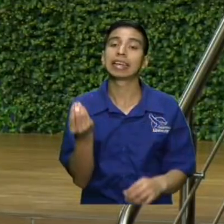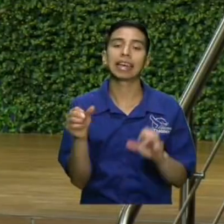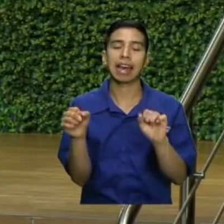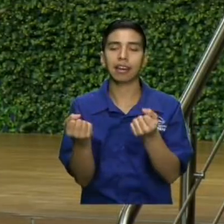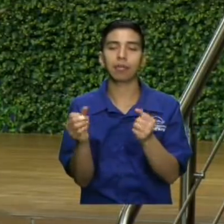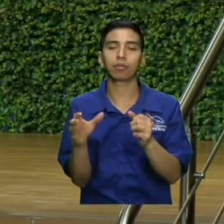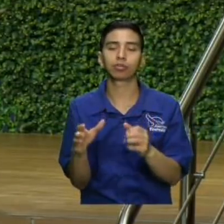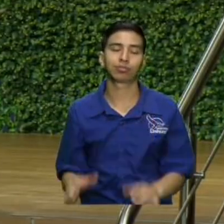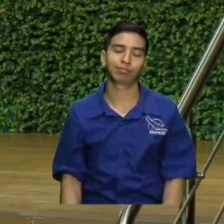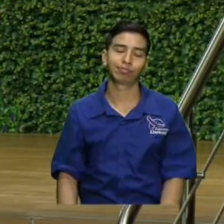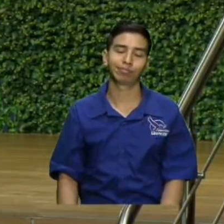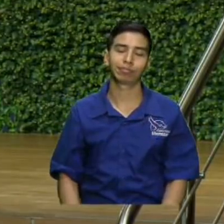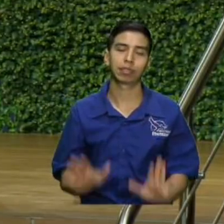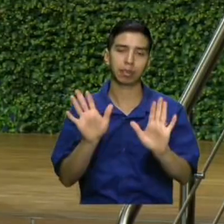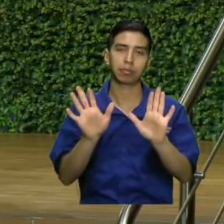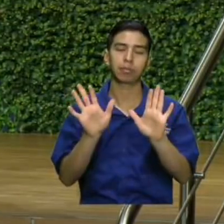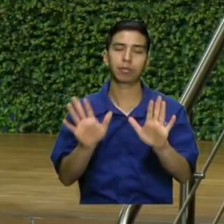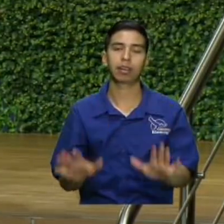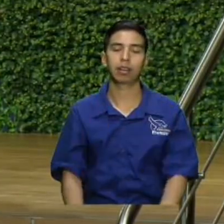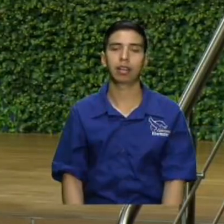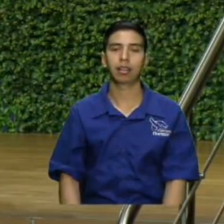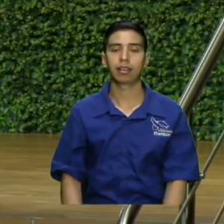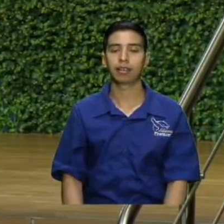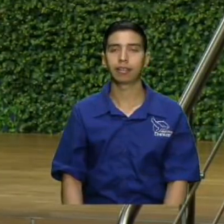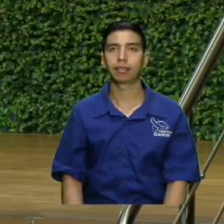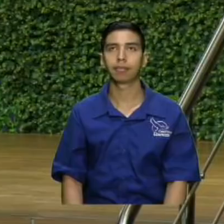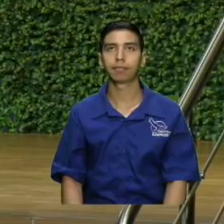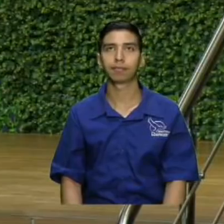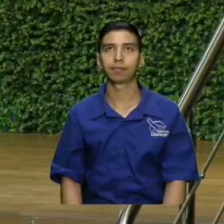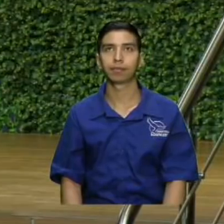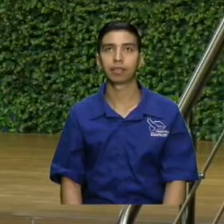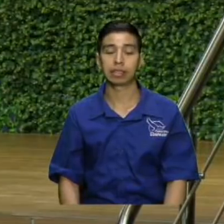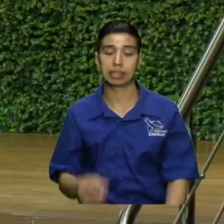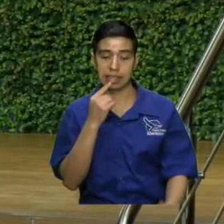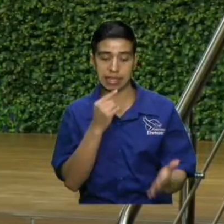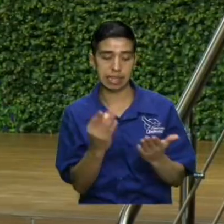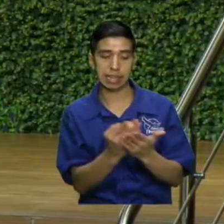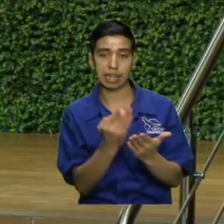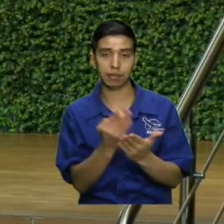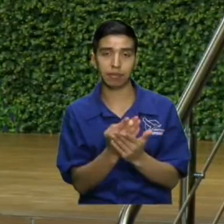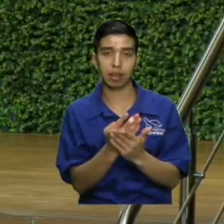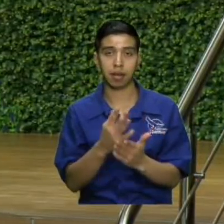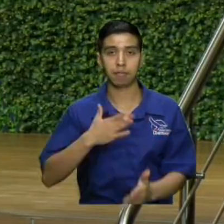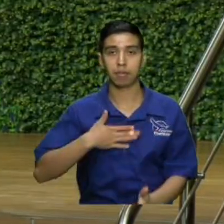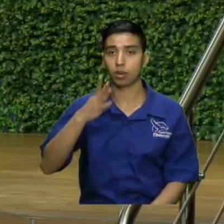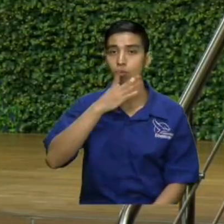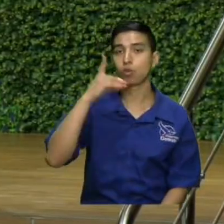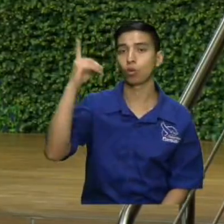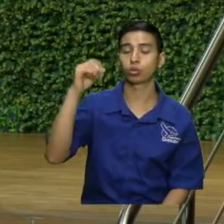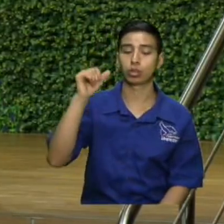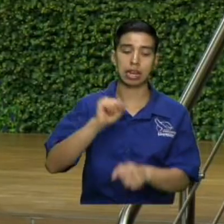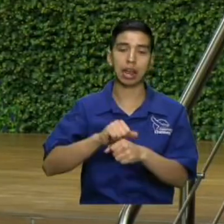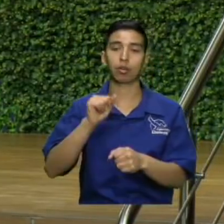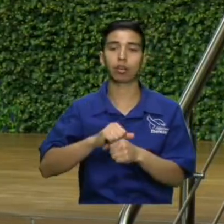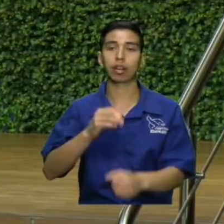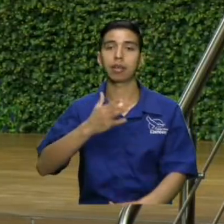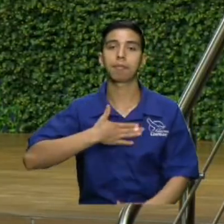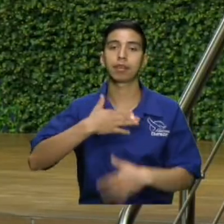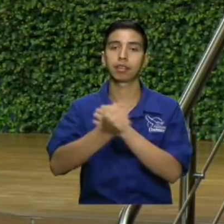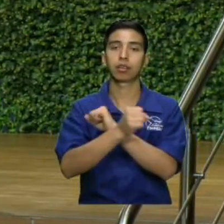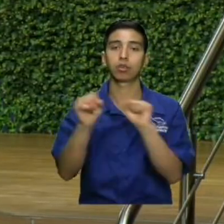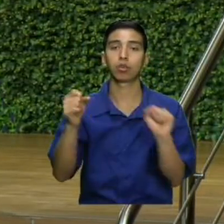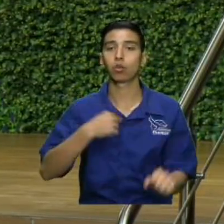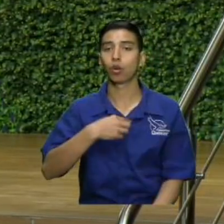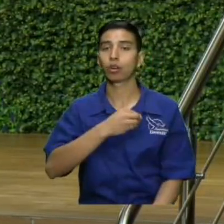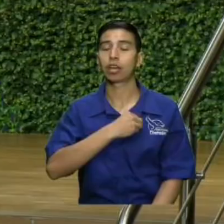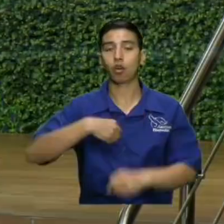Bueno, ok. Mi Dios y la roca de mi salvación. Me estoy deteniendo demasiado y tengo que ministrar, pero es que me